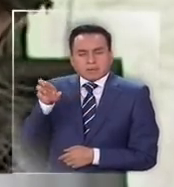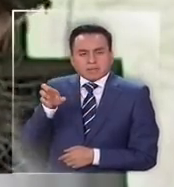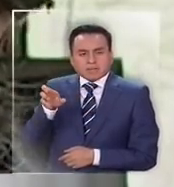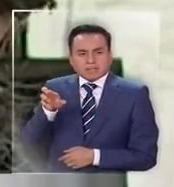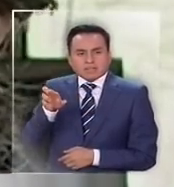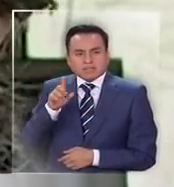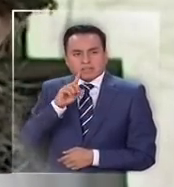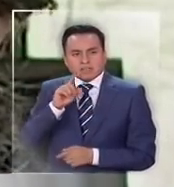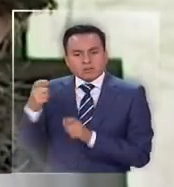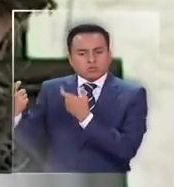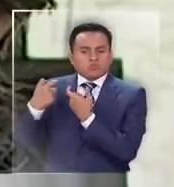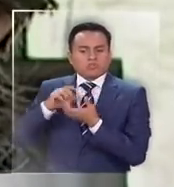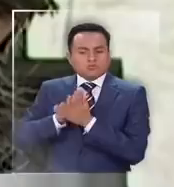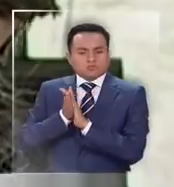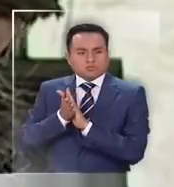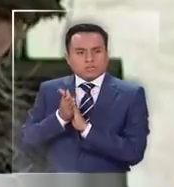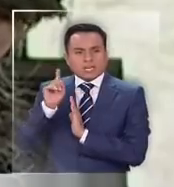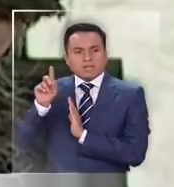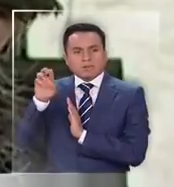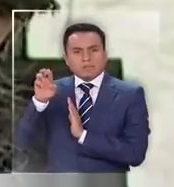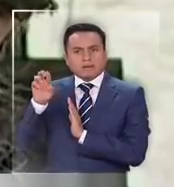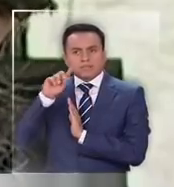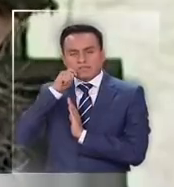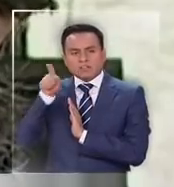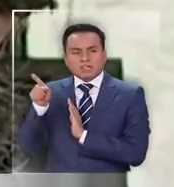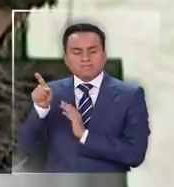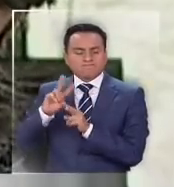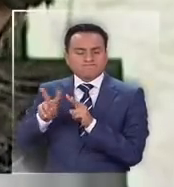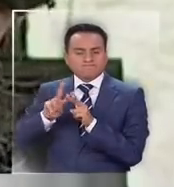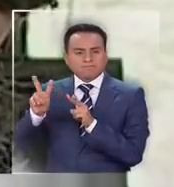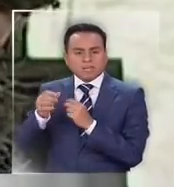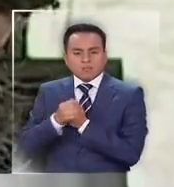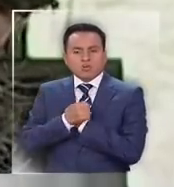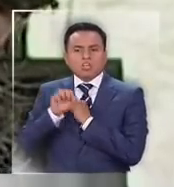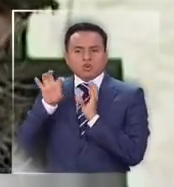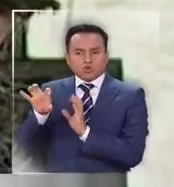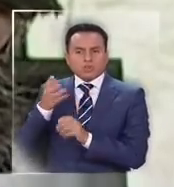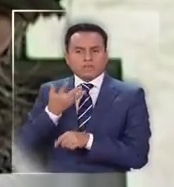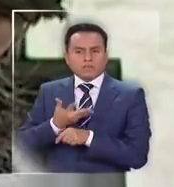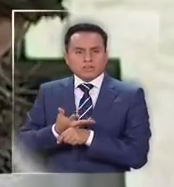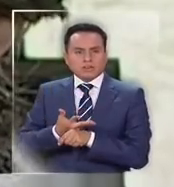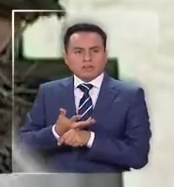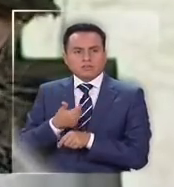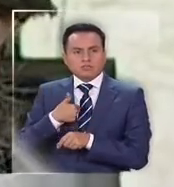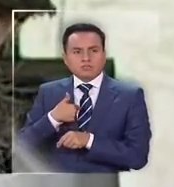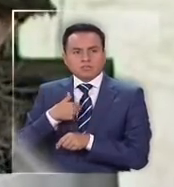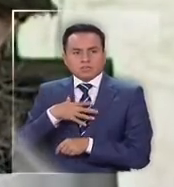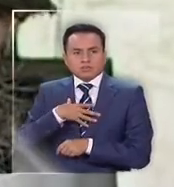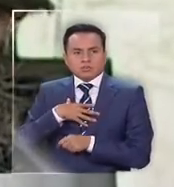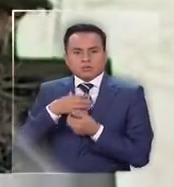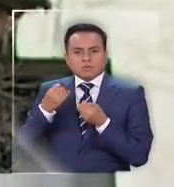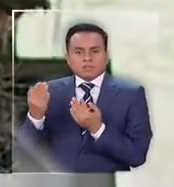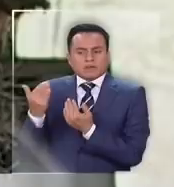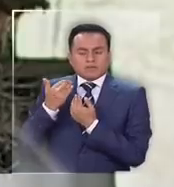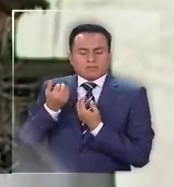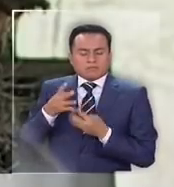Tenía el control absoluto. Era un papá en el cual había un amor y odio. Yo tenía terror a perder su